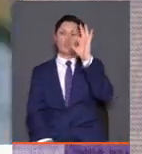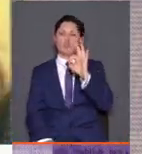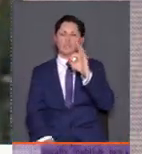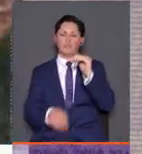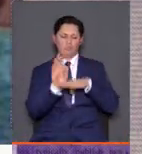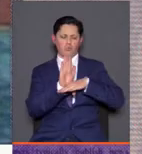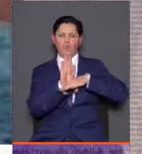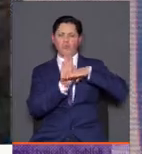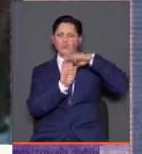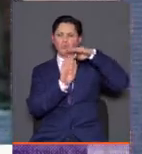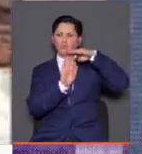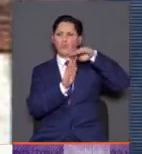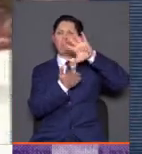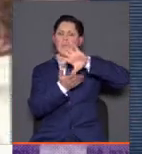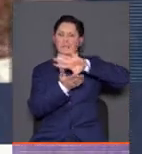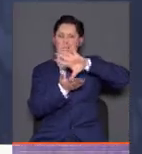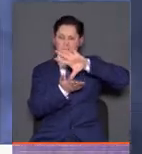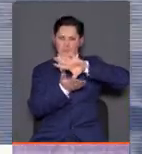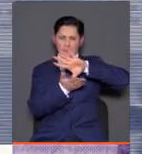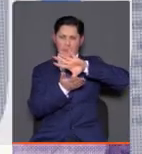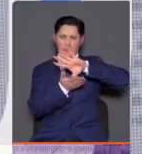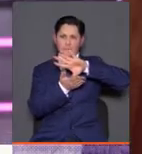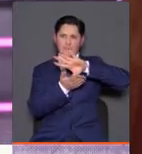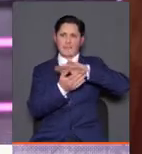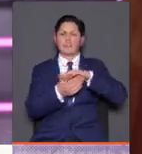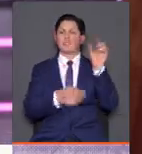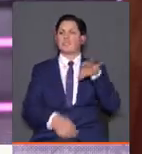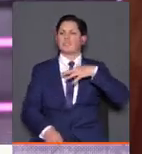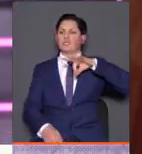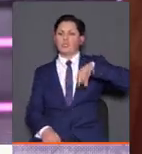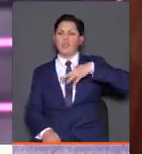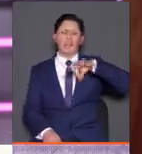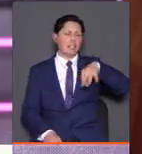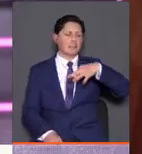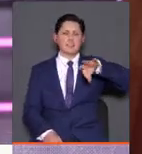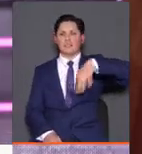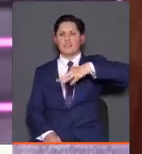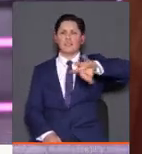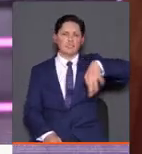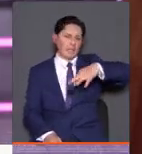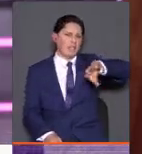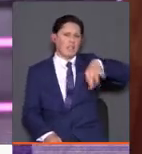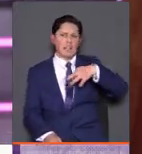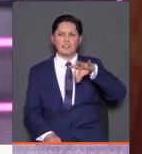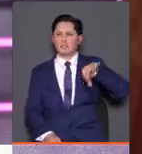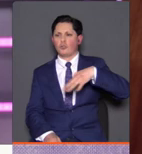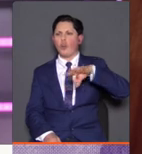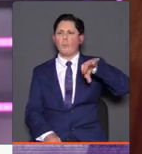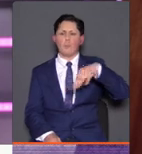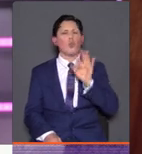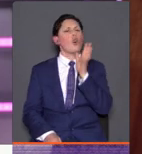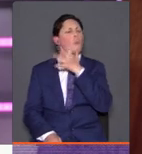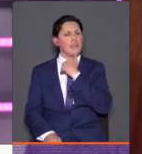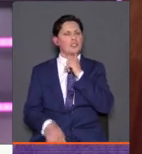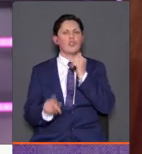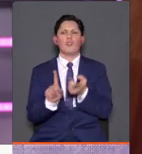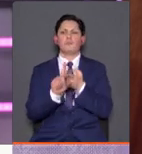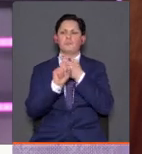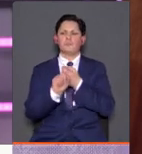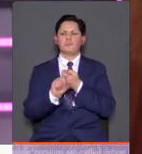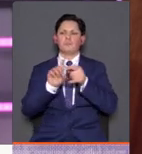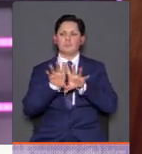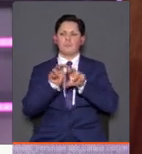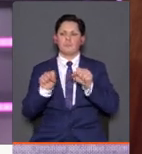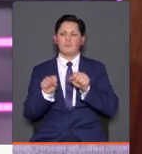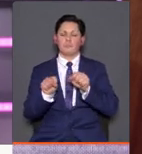del país. Si te acuerdas esto, solteras, solteras, solteras, sin compromiso. Y ahí